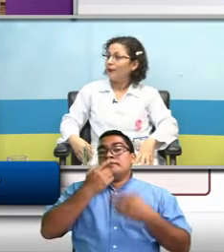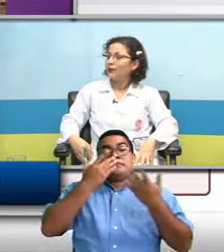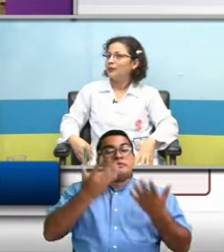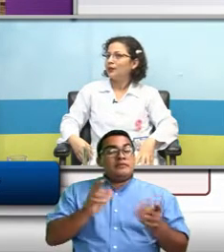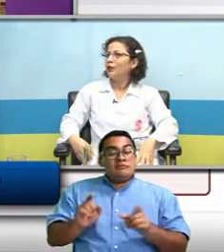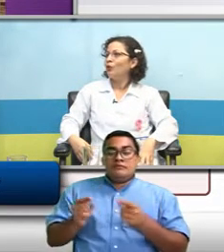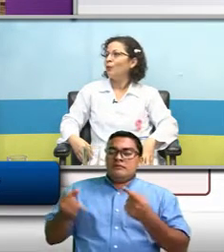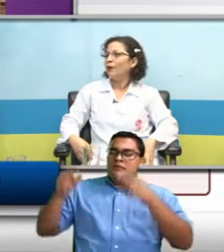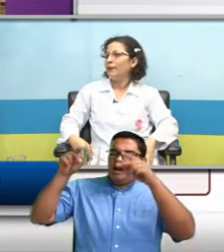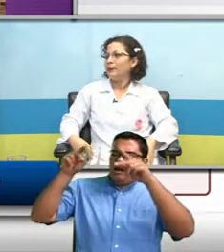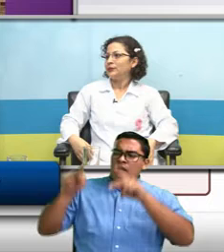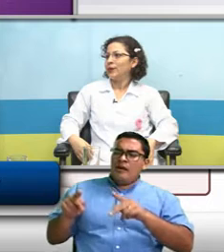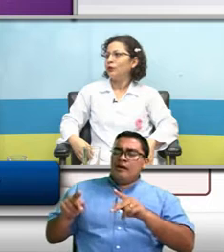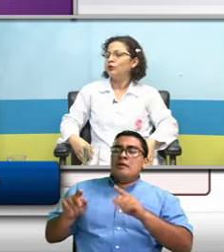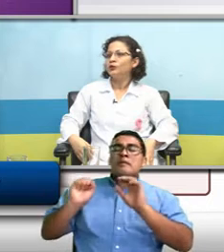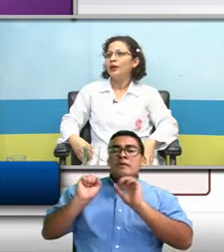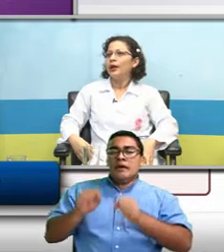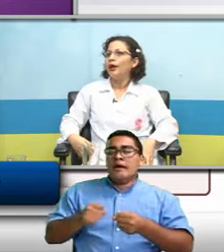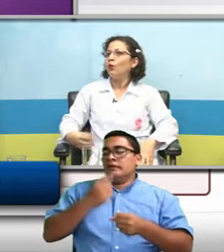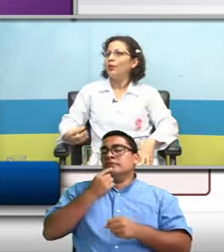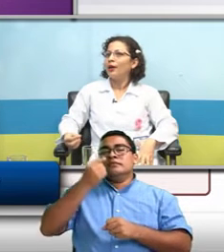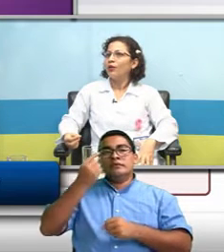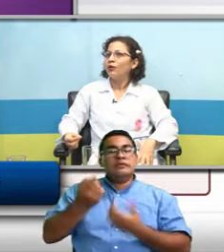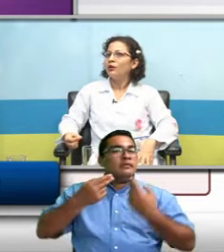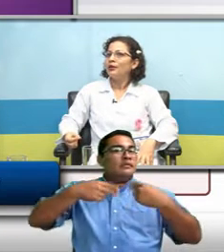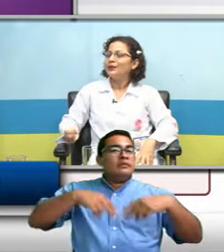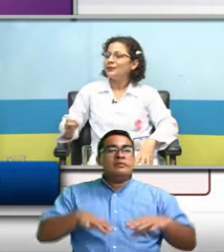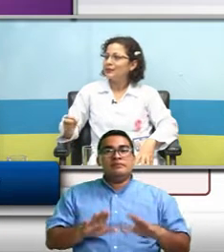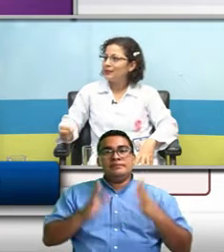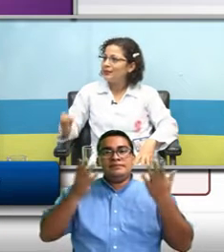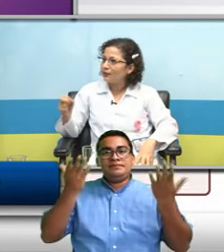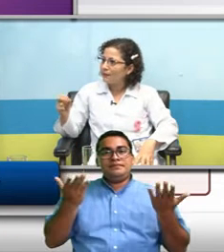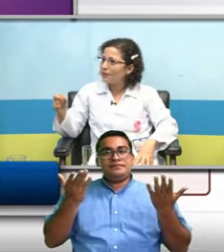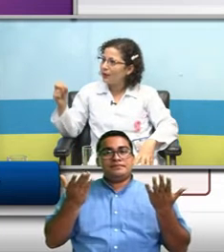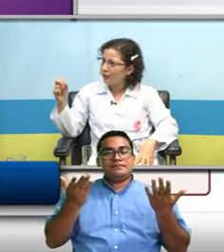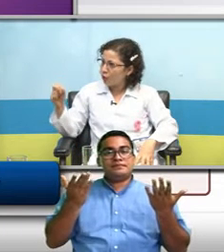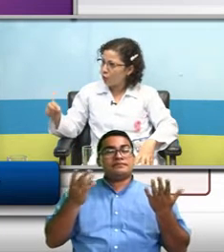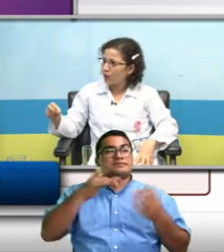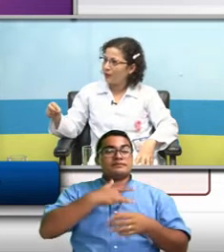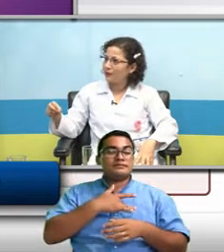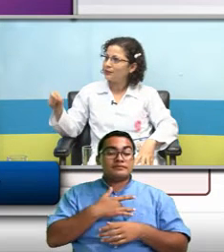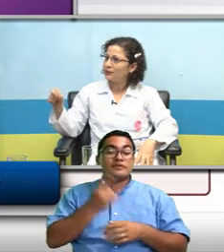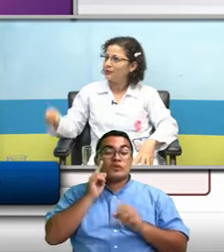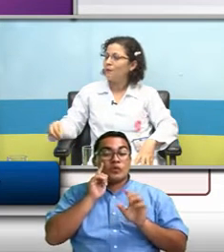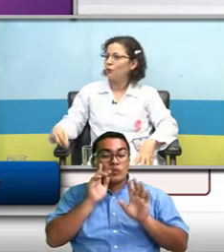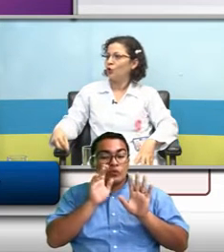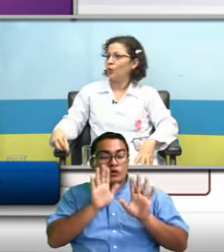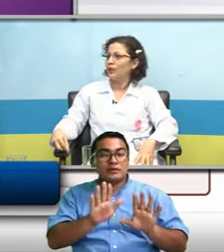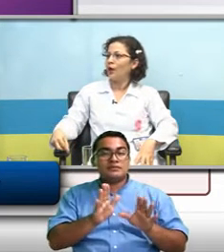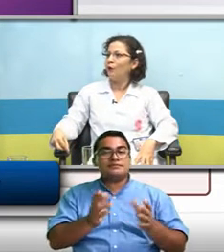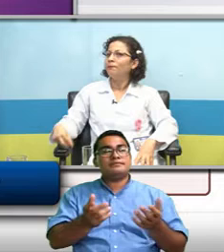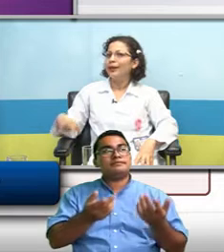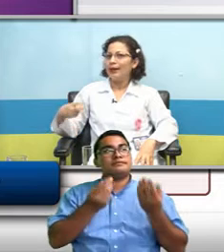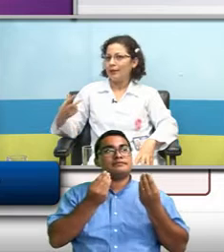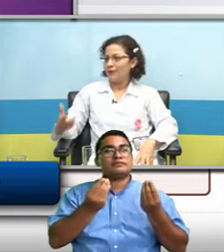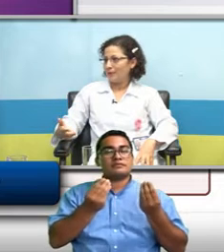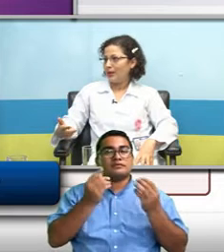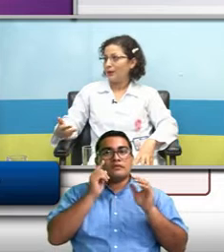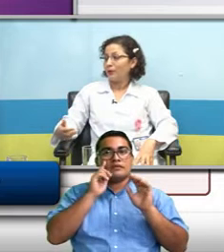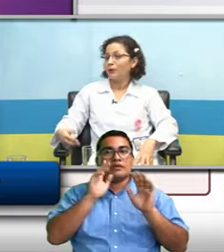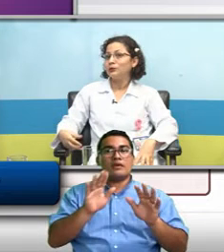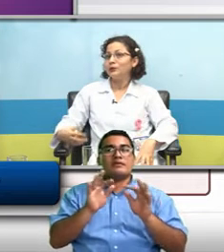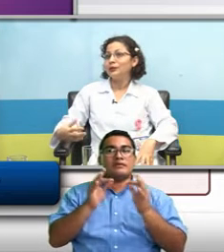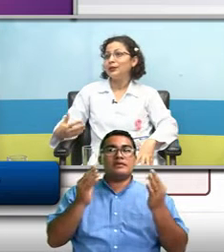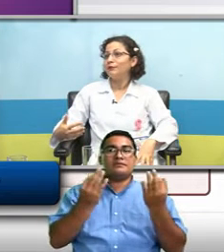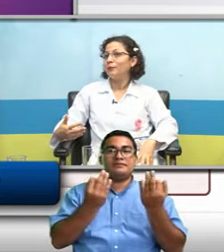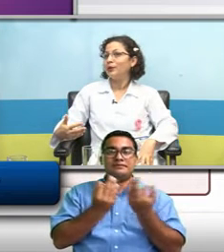contrariar al paciente no puede expresarlo. Entonces el cuidador necesita también que lo cuiden, necesita mucho cuidado. Y la familia,